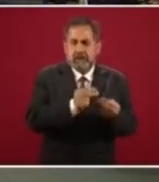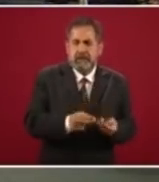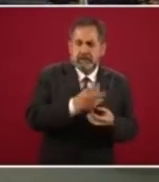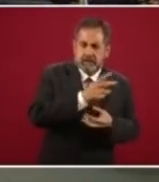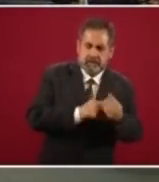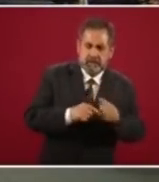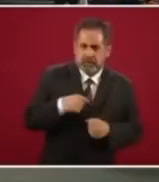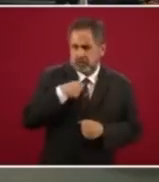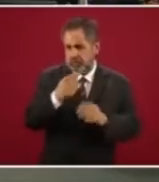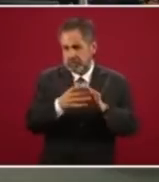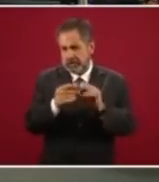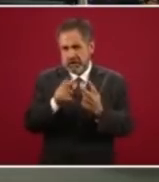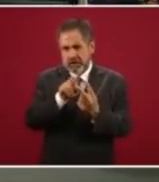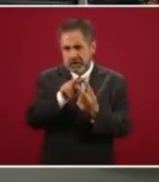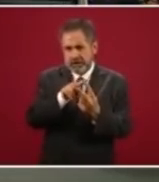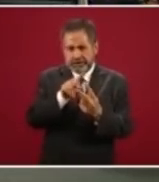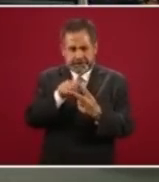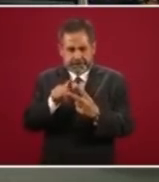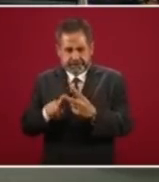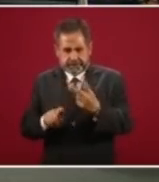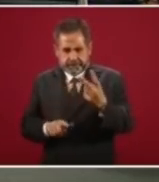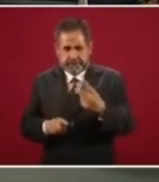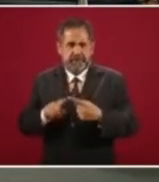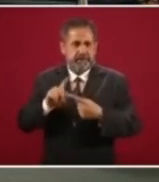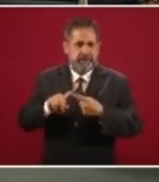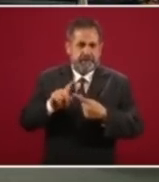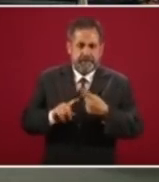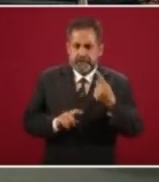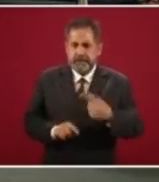Empiezo por el primero, el que tiene que ver con esto.